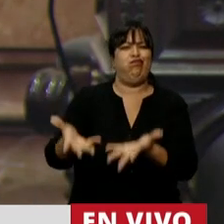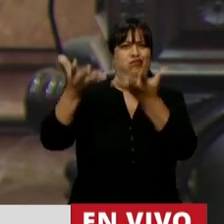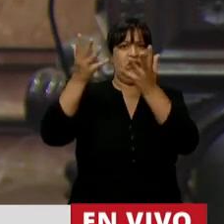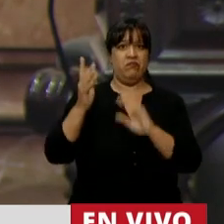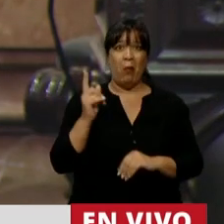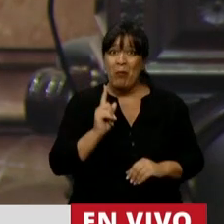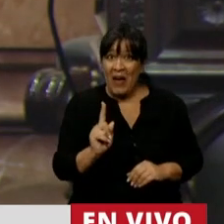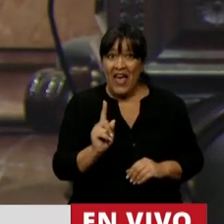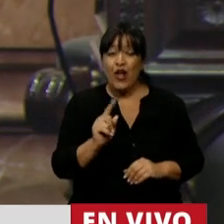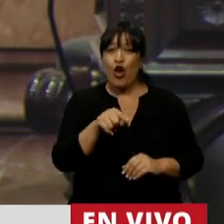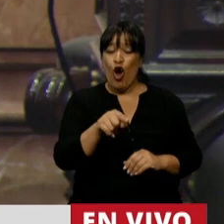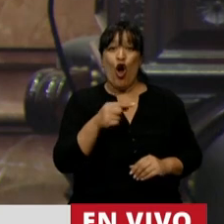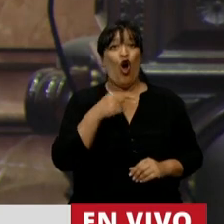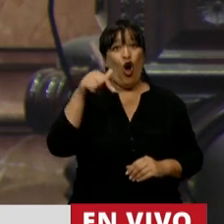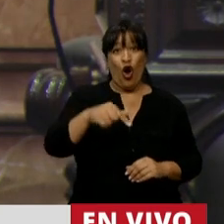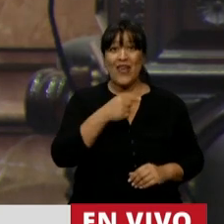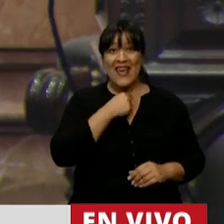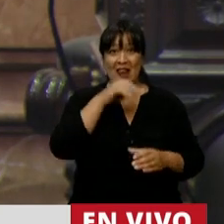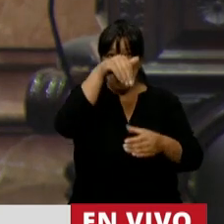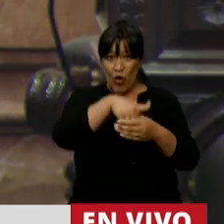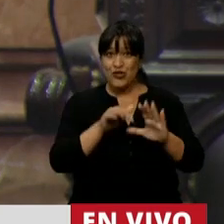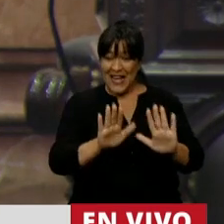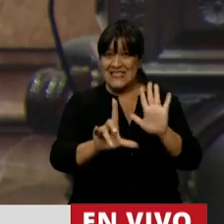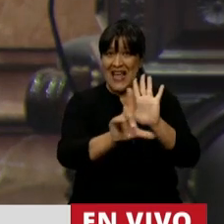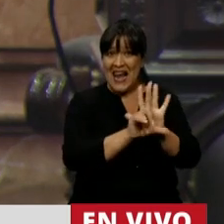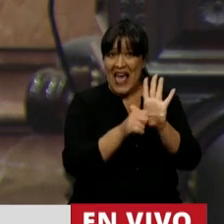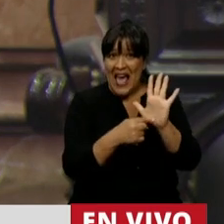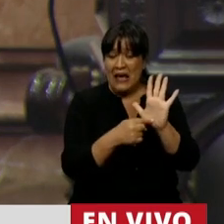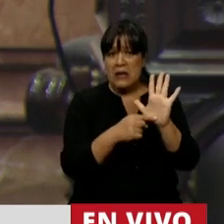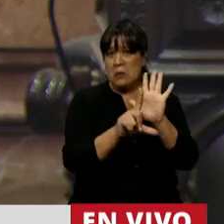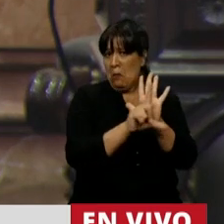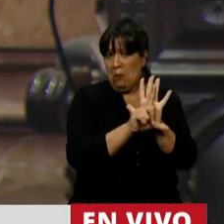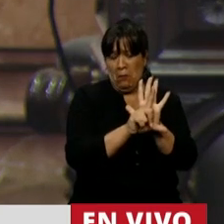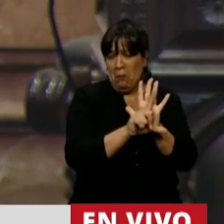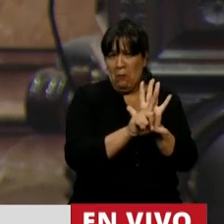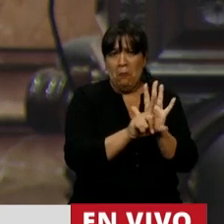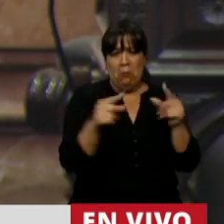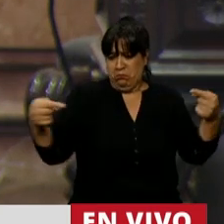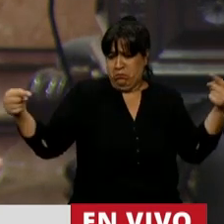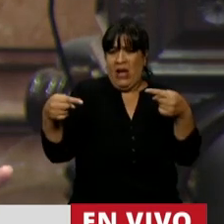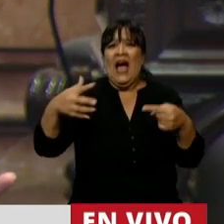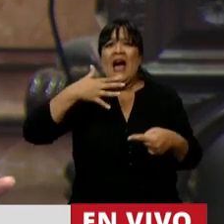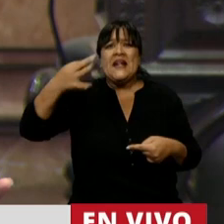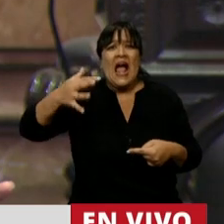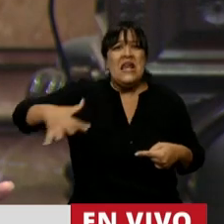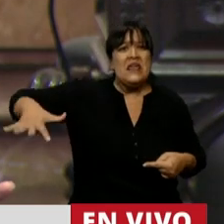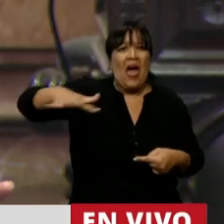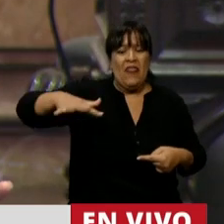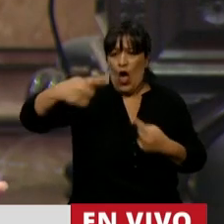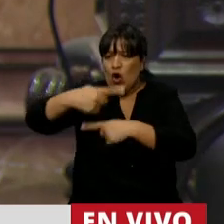cierto es que lo que pretenden votar hoy no tiene ningún anclaje en la realidad de la Argentina que